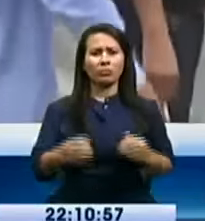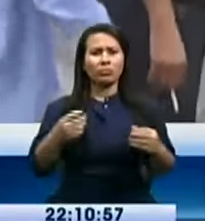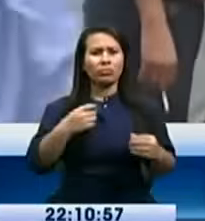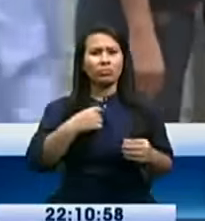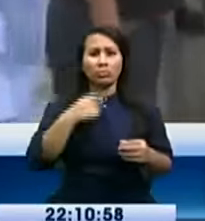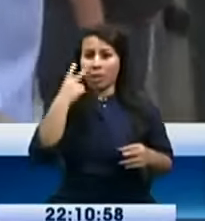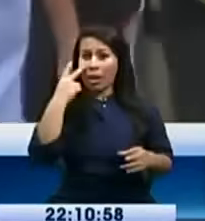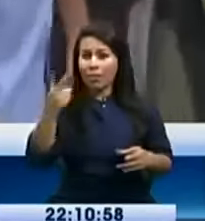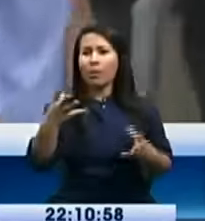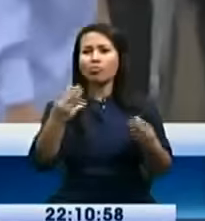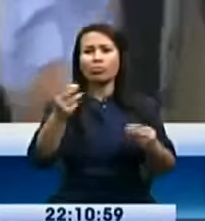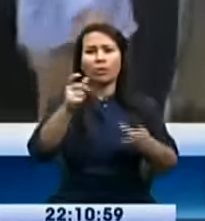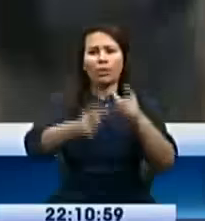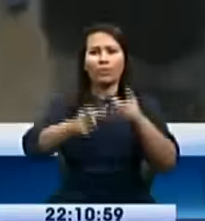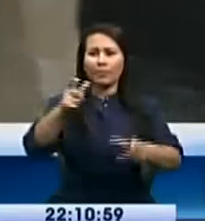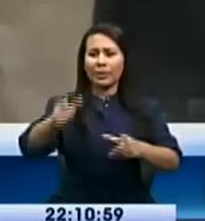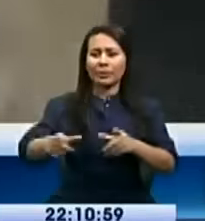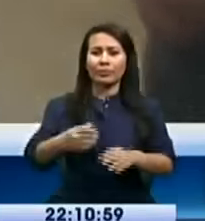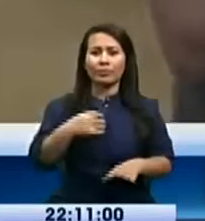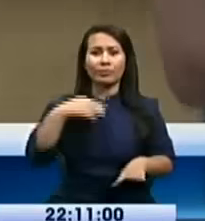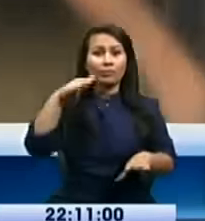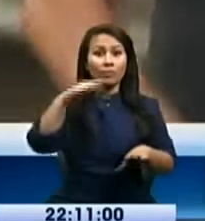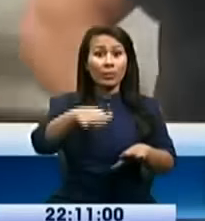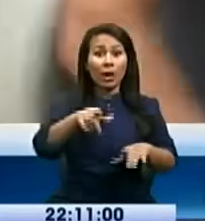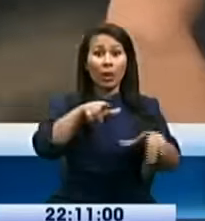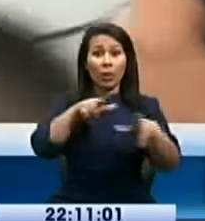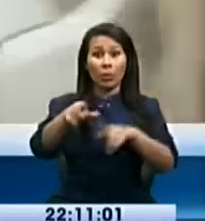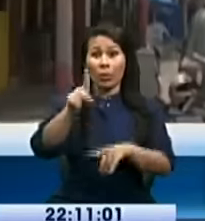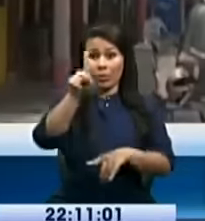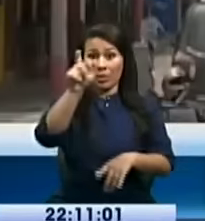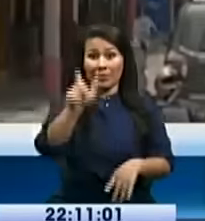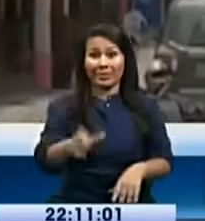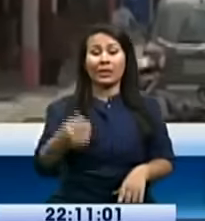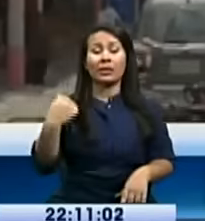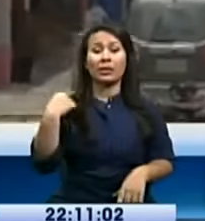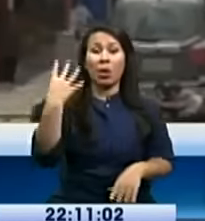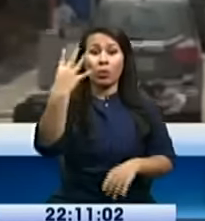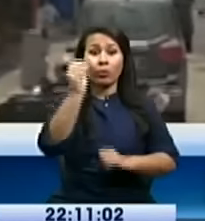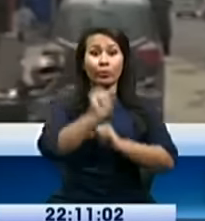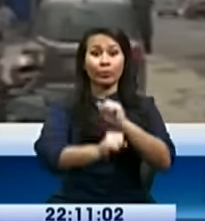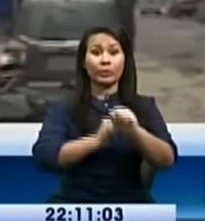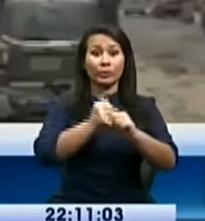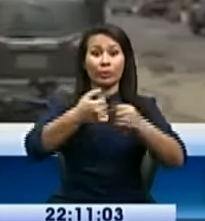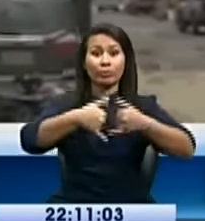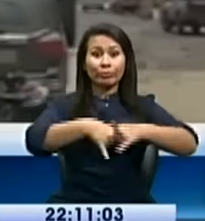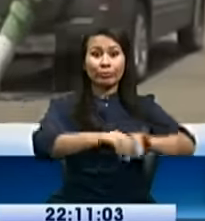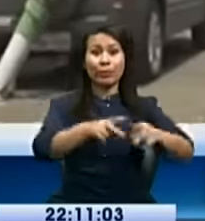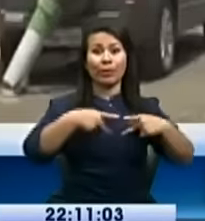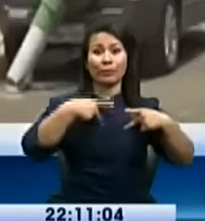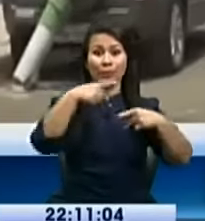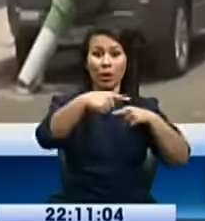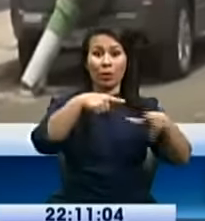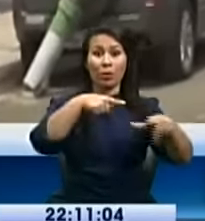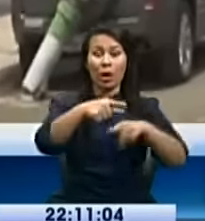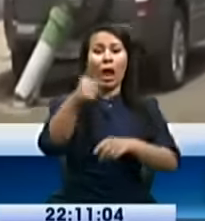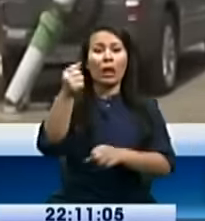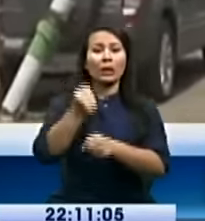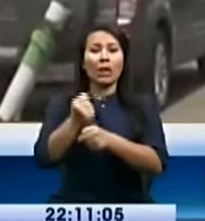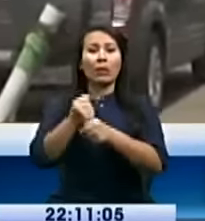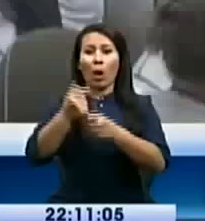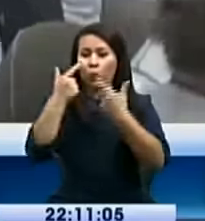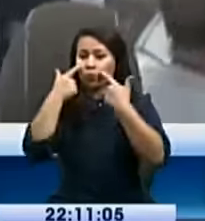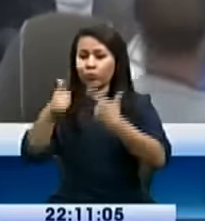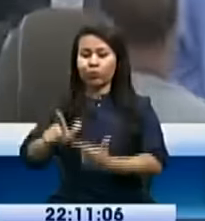argentinas eran moradores de este balneario. Uno de ellos tenía 4 años viviendo en esta comunidad y trabajaba como guardia